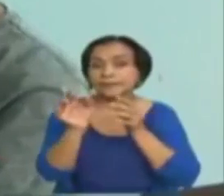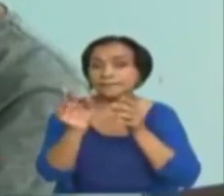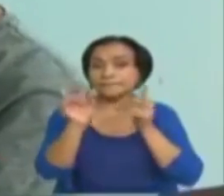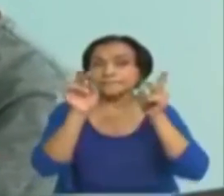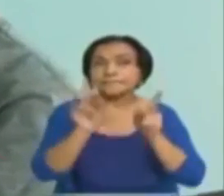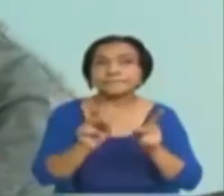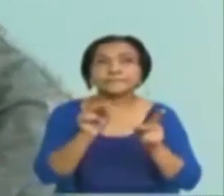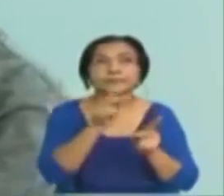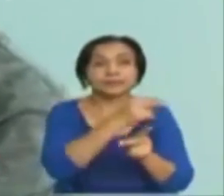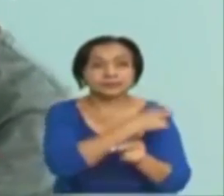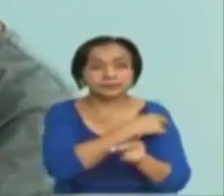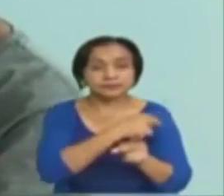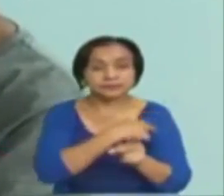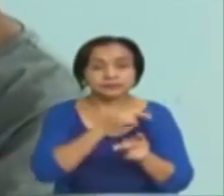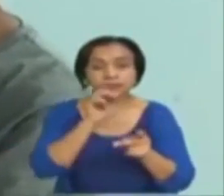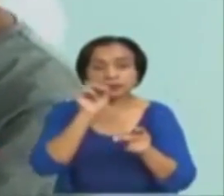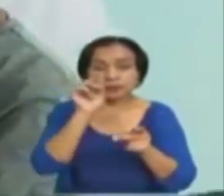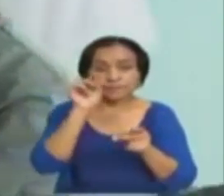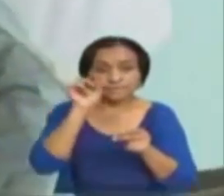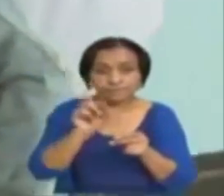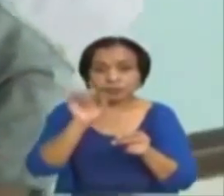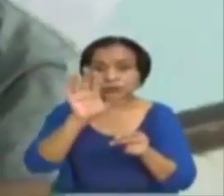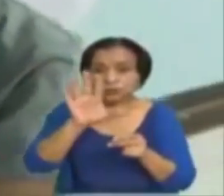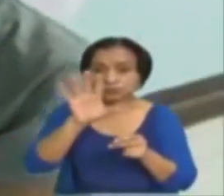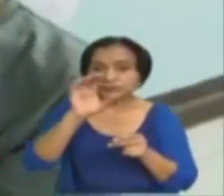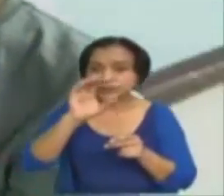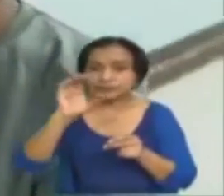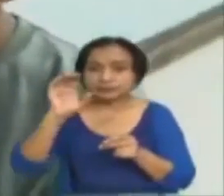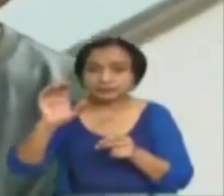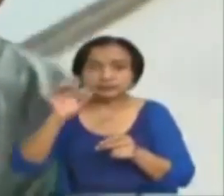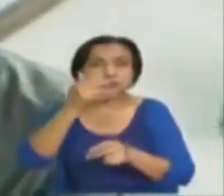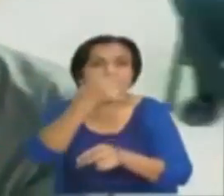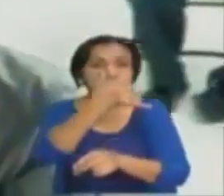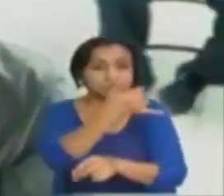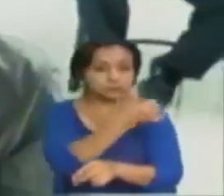comunidades, tomando todas las medidas. Para Noticias 12, Gabriela Solórzano.